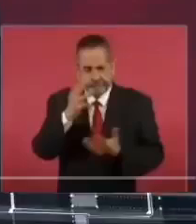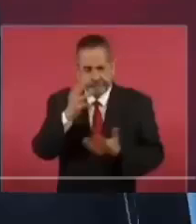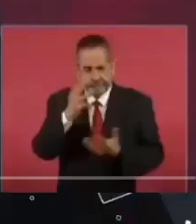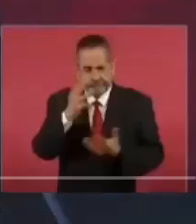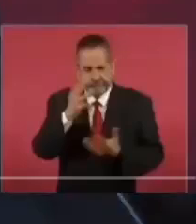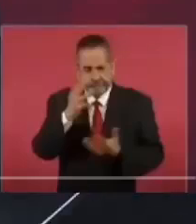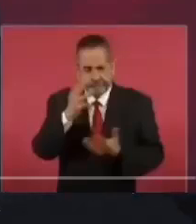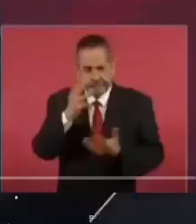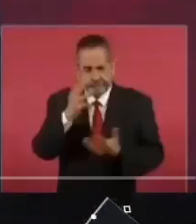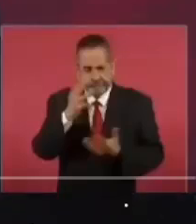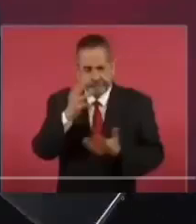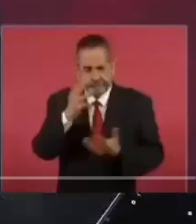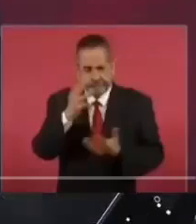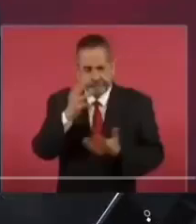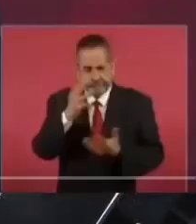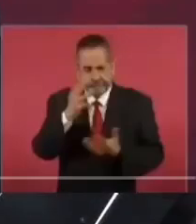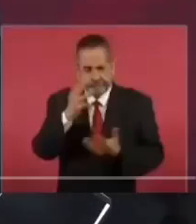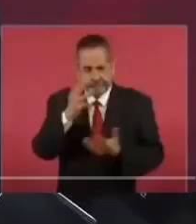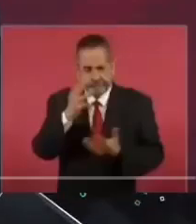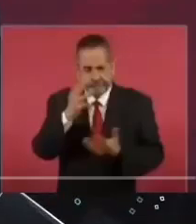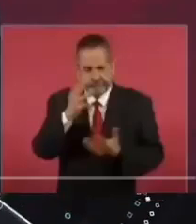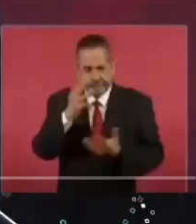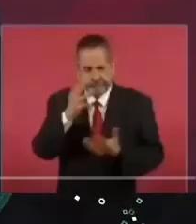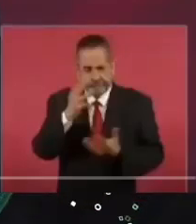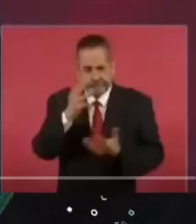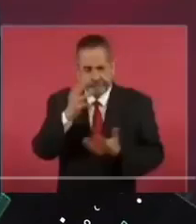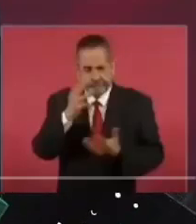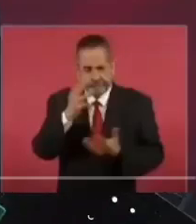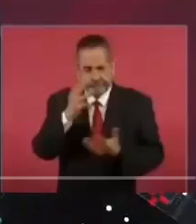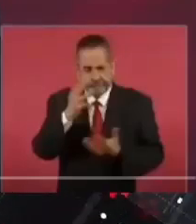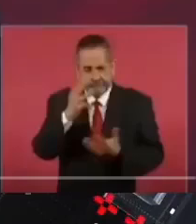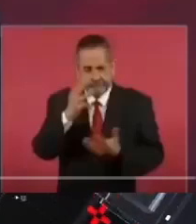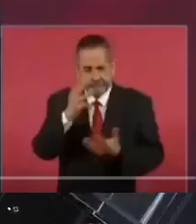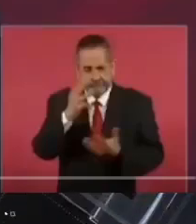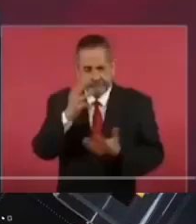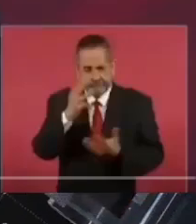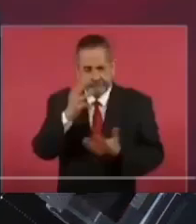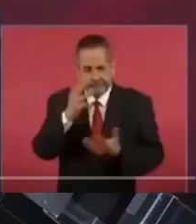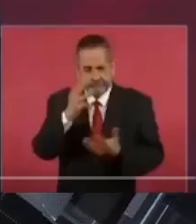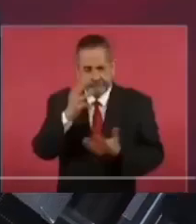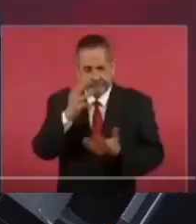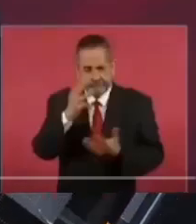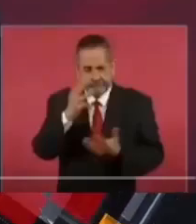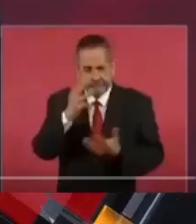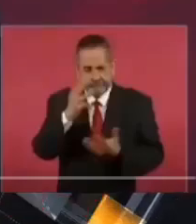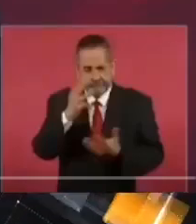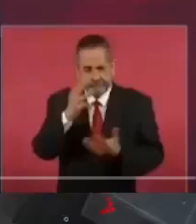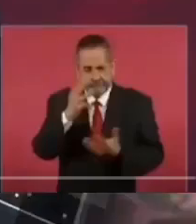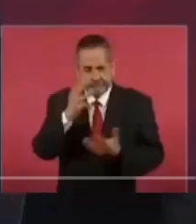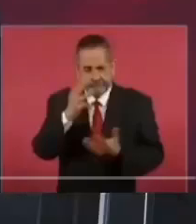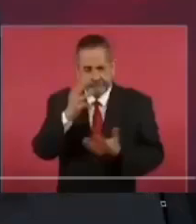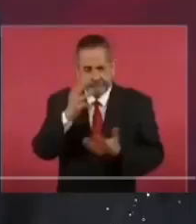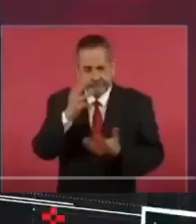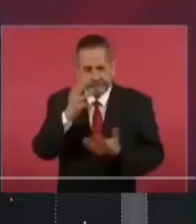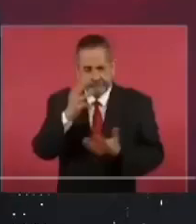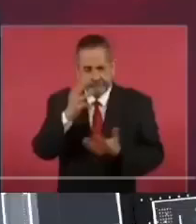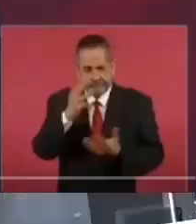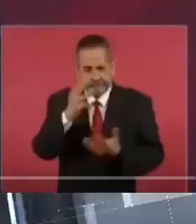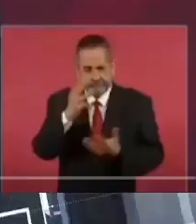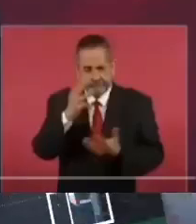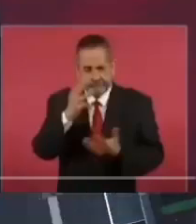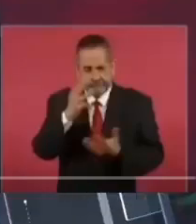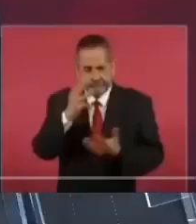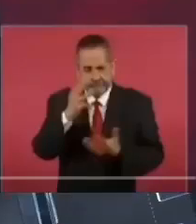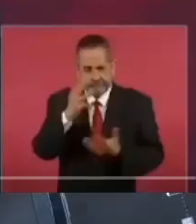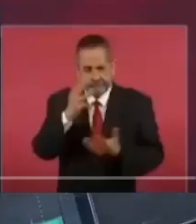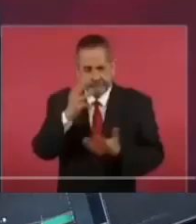precisamente que se diera los fideicomisos, estos 15 mil millones de pesos que tienen para la gente de Acapulco, y al